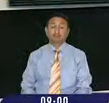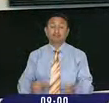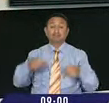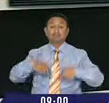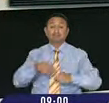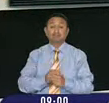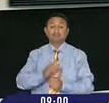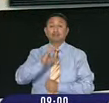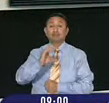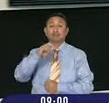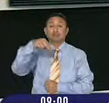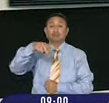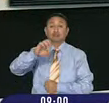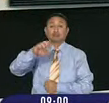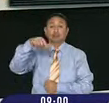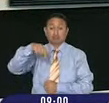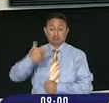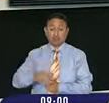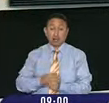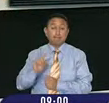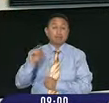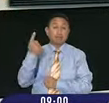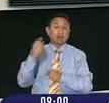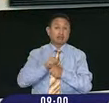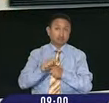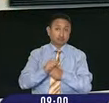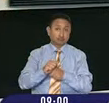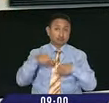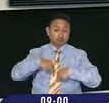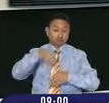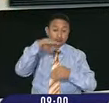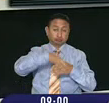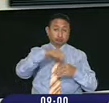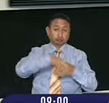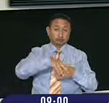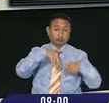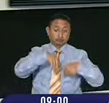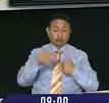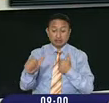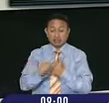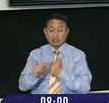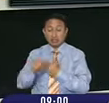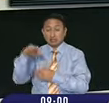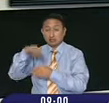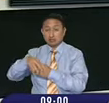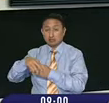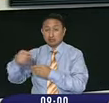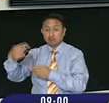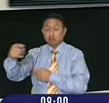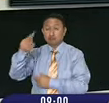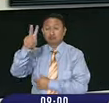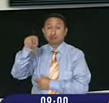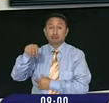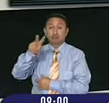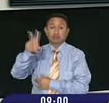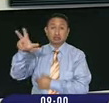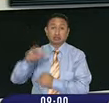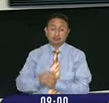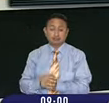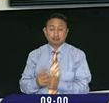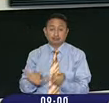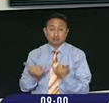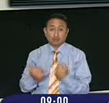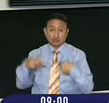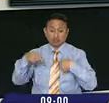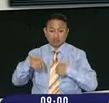El Consejo Nacional Electoral realizó el primer simulacro electoral de cara a las elecciones seccionales 2023. En este